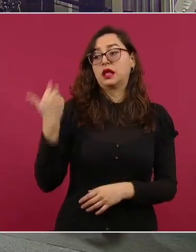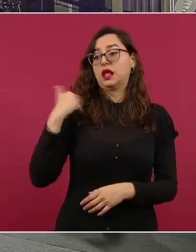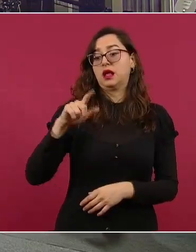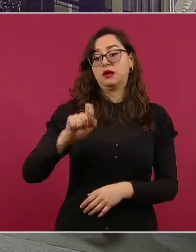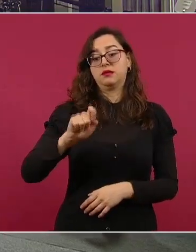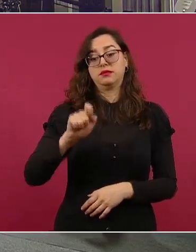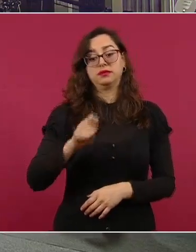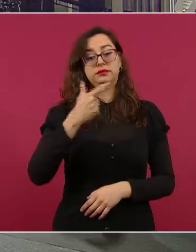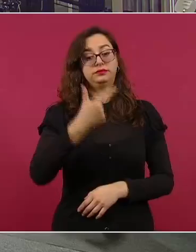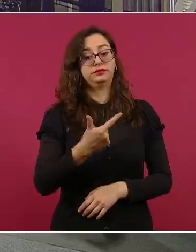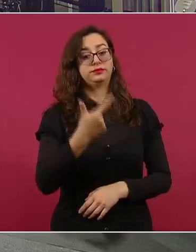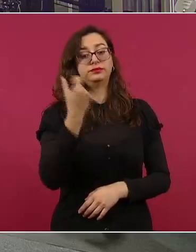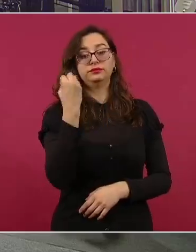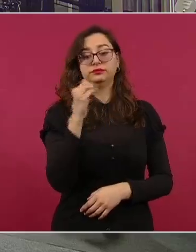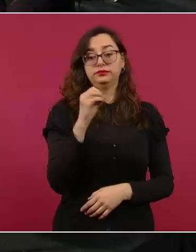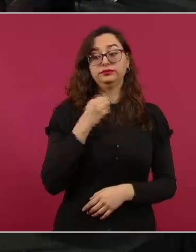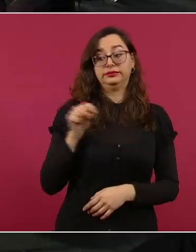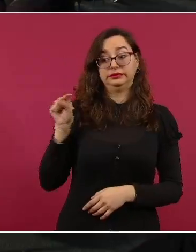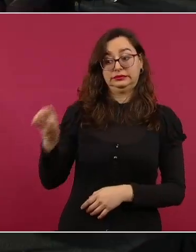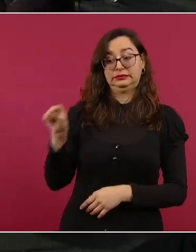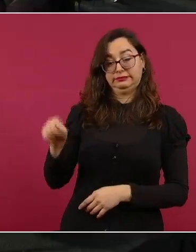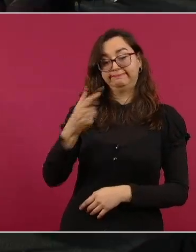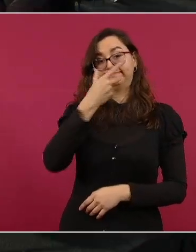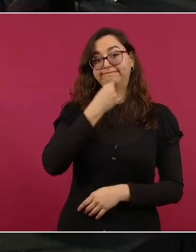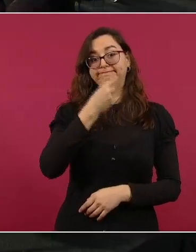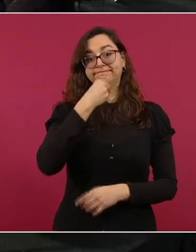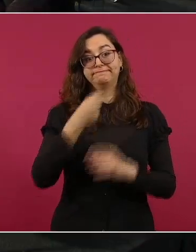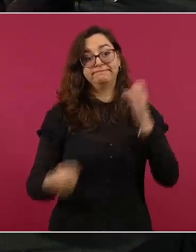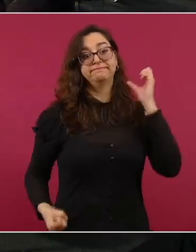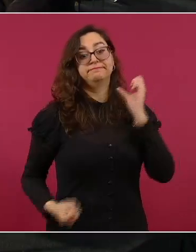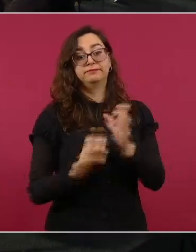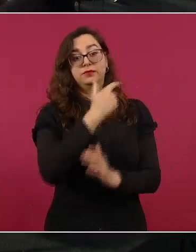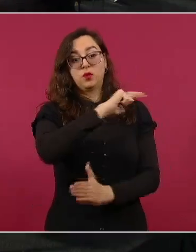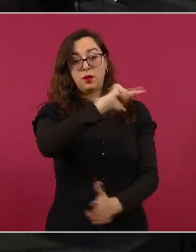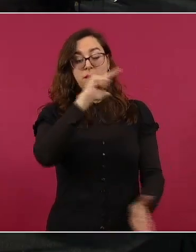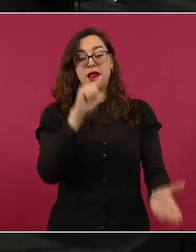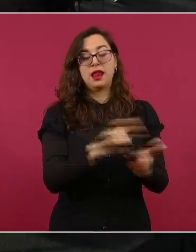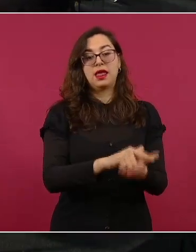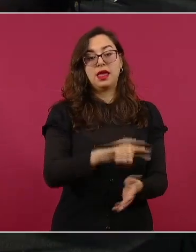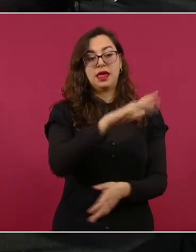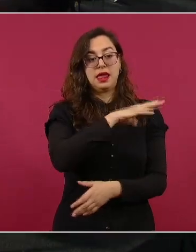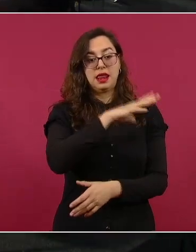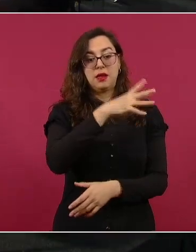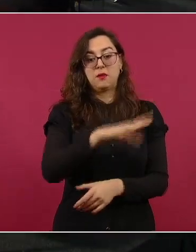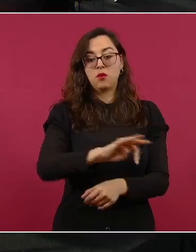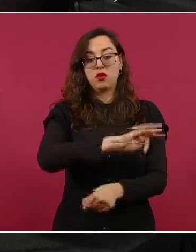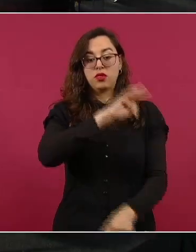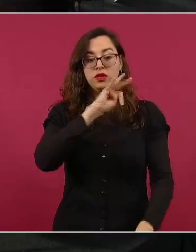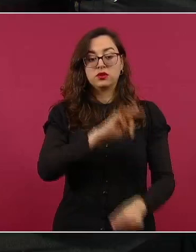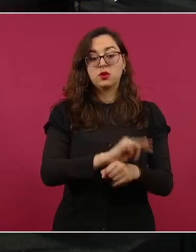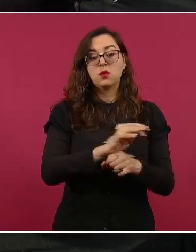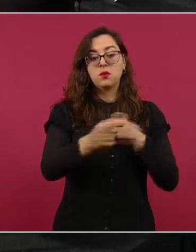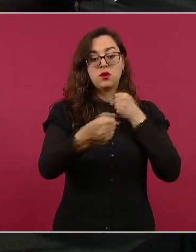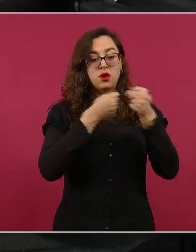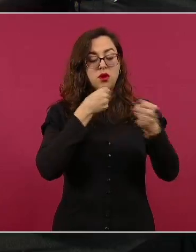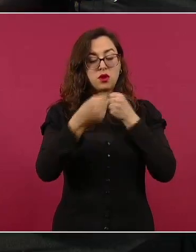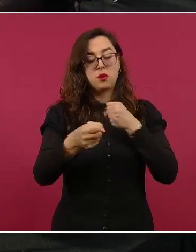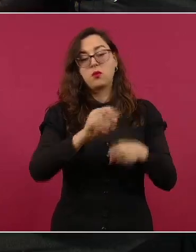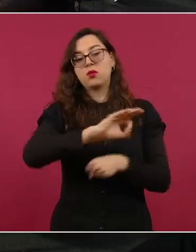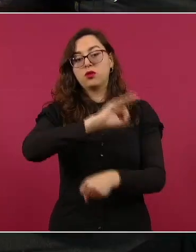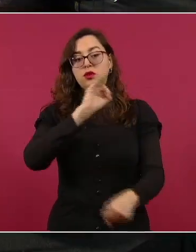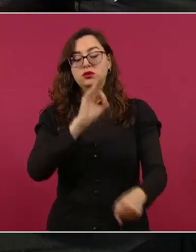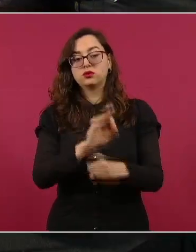de octubre, él señaló sobre la nueva Ley General de Prevención y Protección ante Agravios a Periodistas y Defensores de Derechos